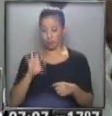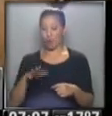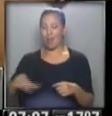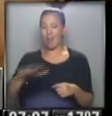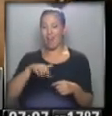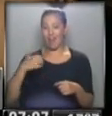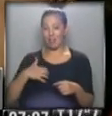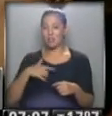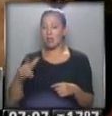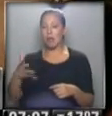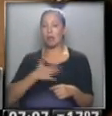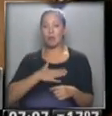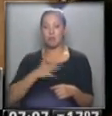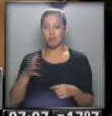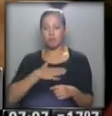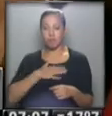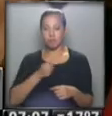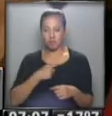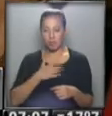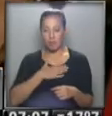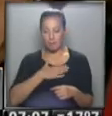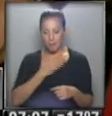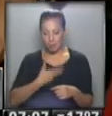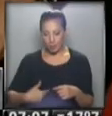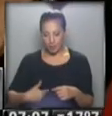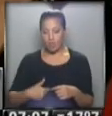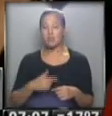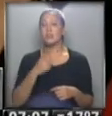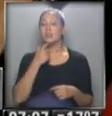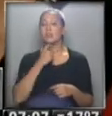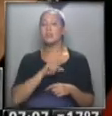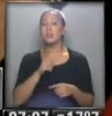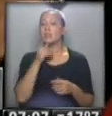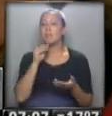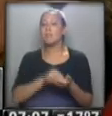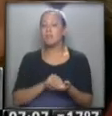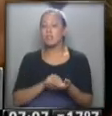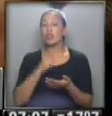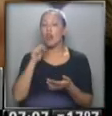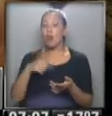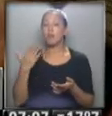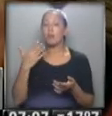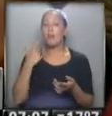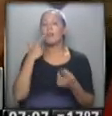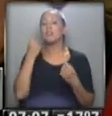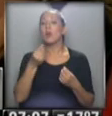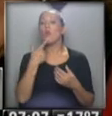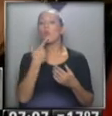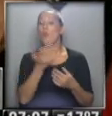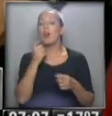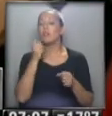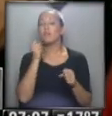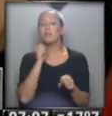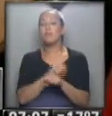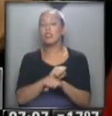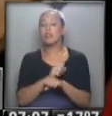debía administrar. Según se informó, en caso de que las réplicas de las partes no se extiendan demasiado, hoy podría conocerse la sentencia. Por lo